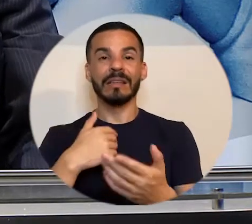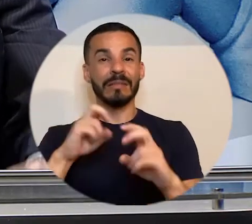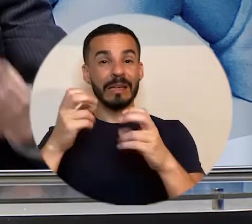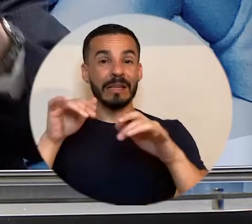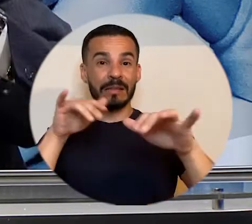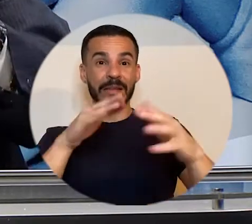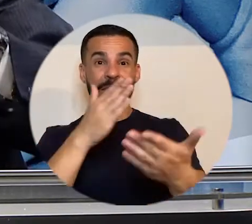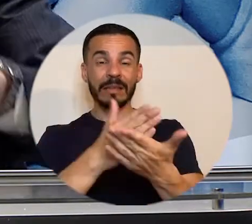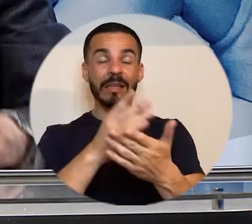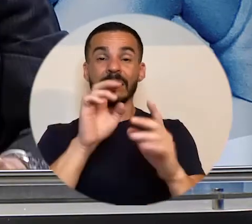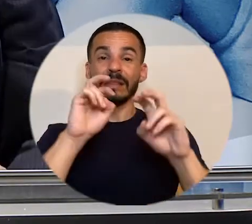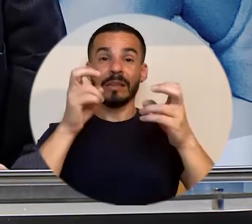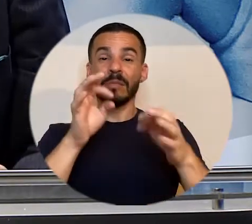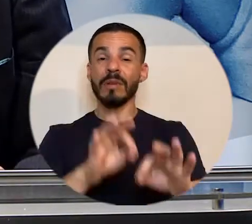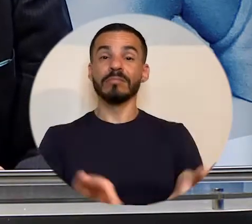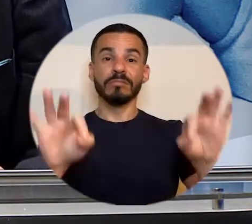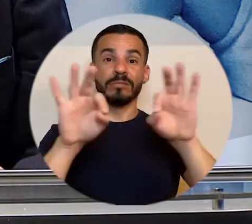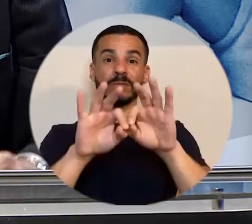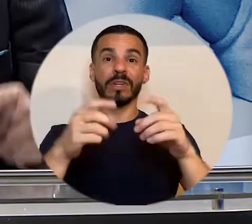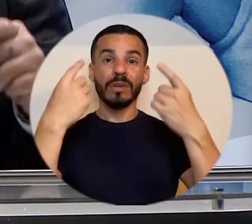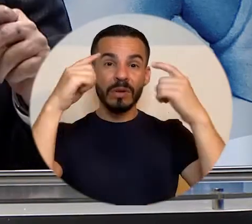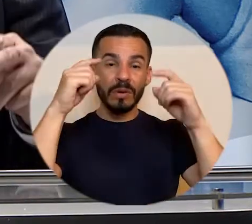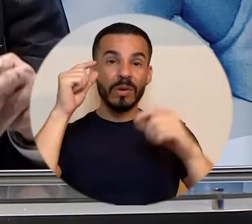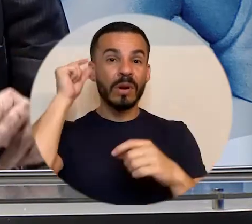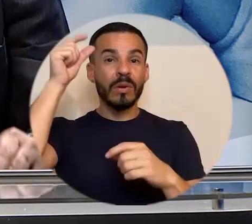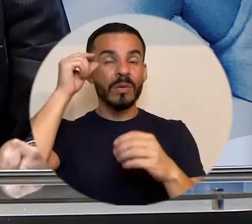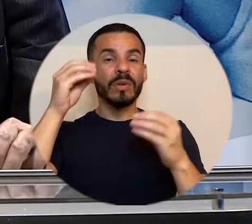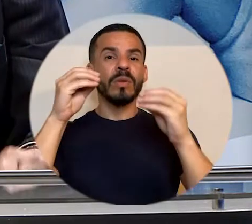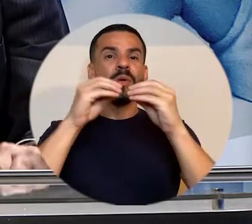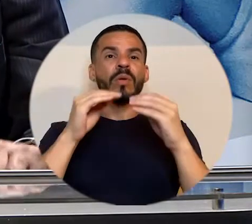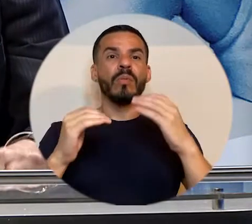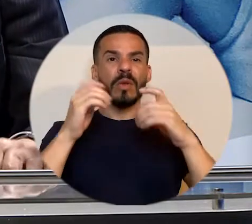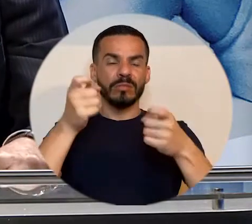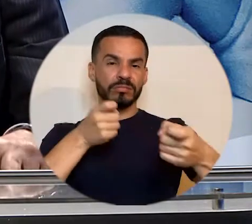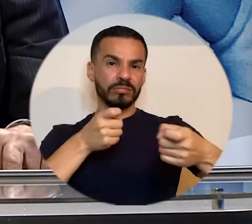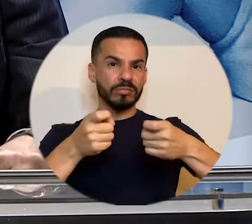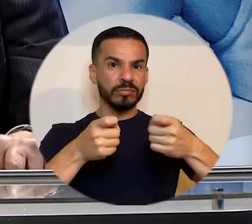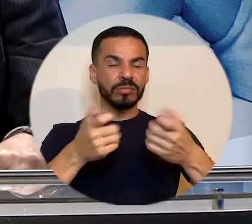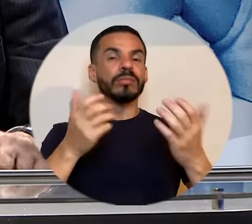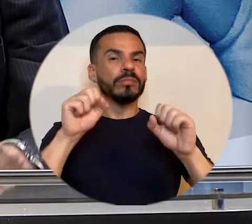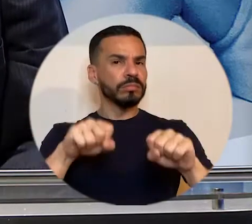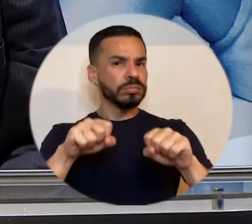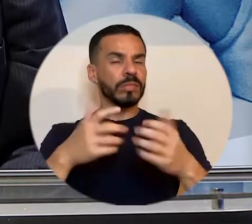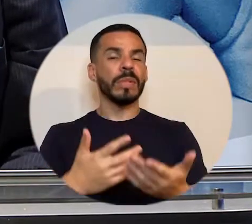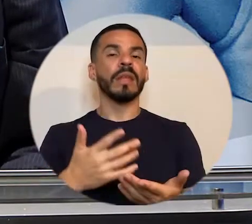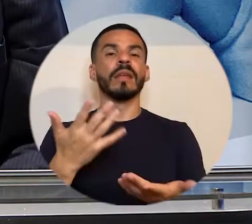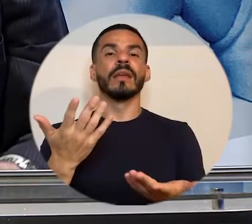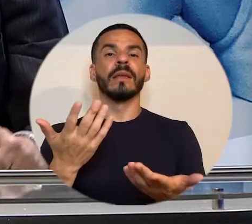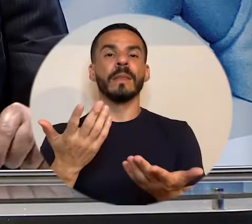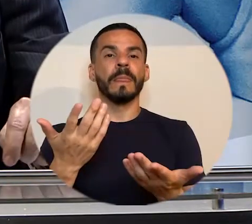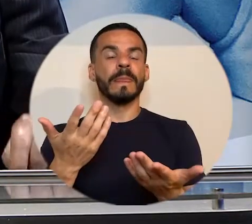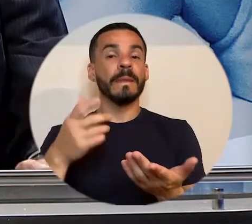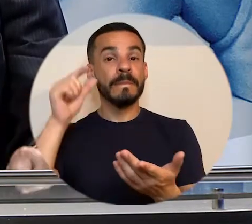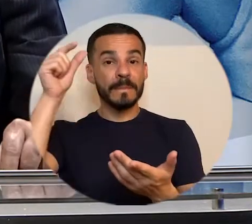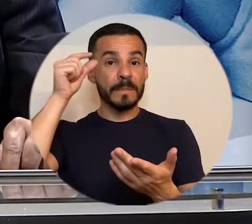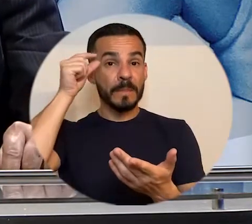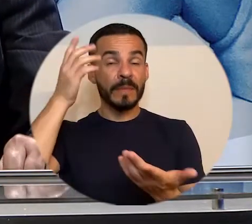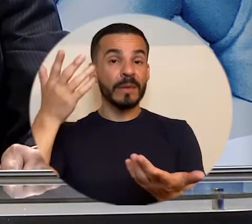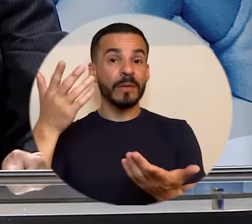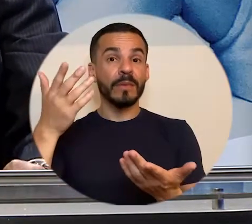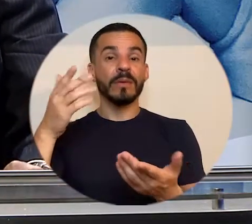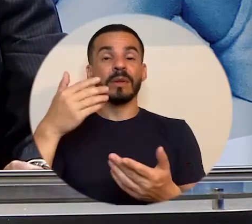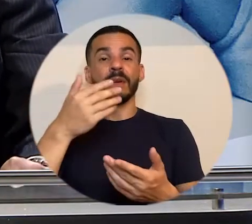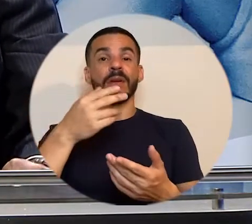Porque el tema de tener la migración es un tema fundamental, el lograr gobiernos con mayor grado de gobernanza y gobernabilidad. De hecho,